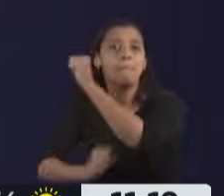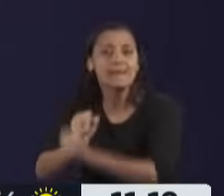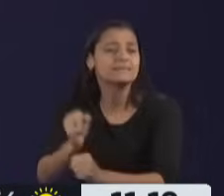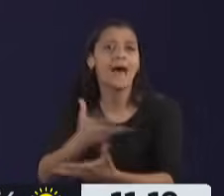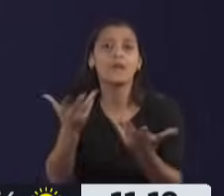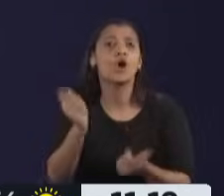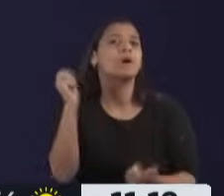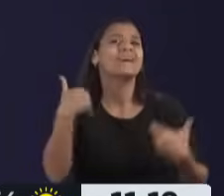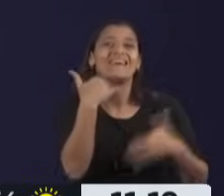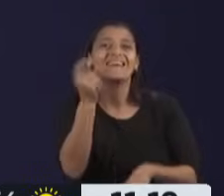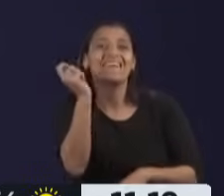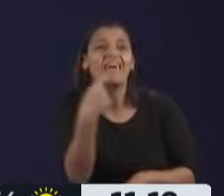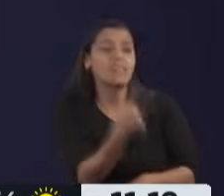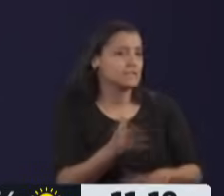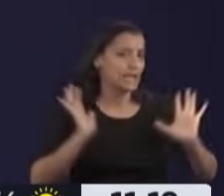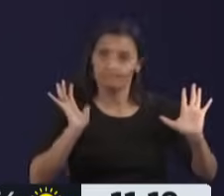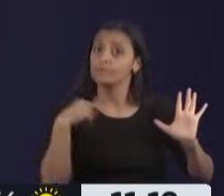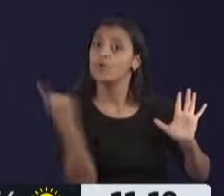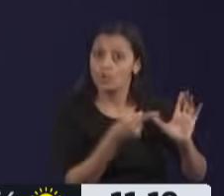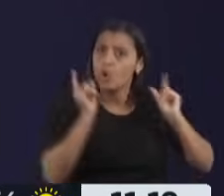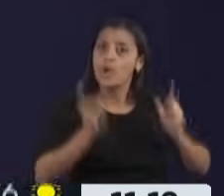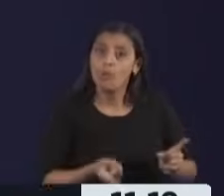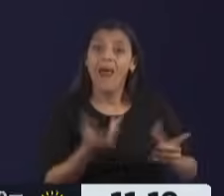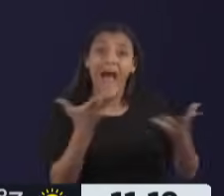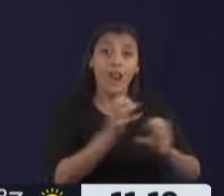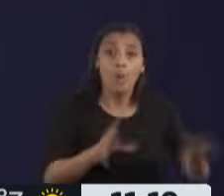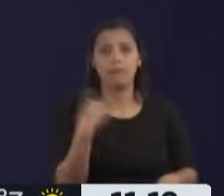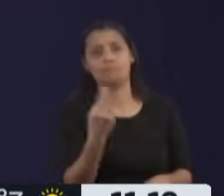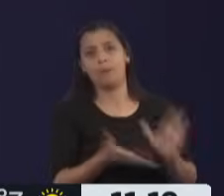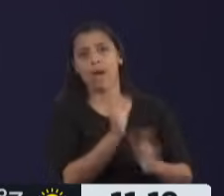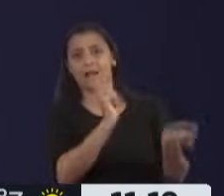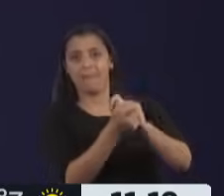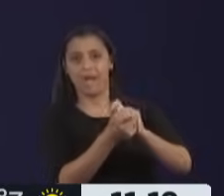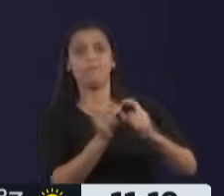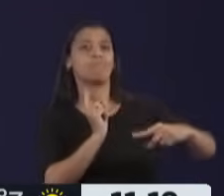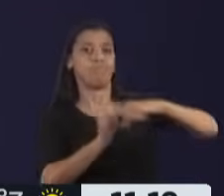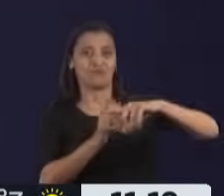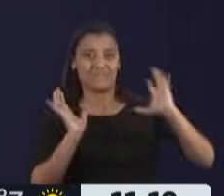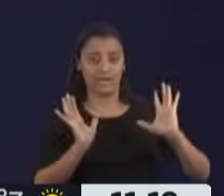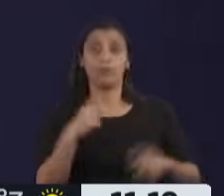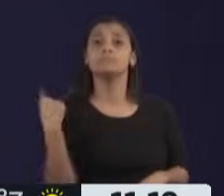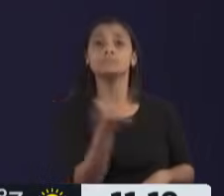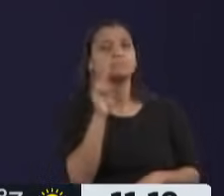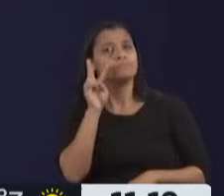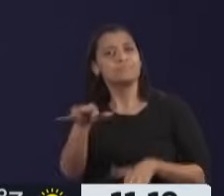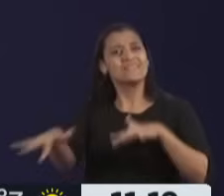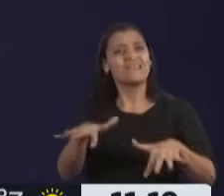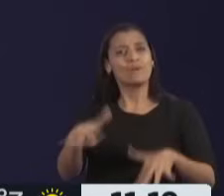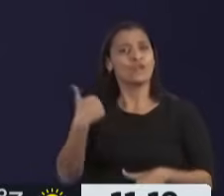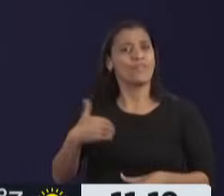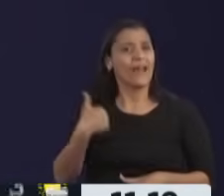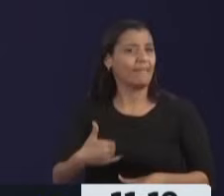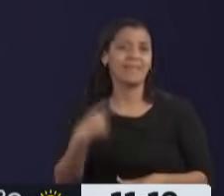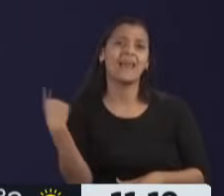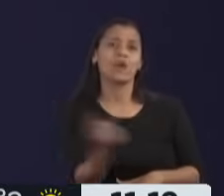otra persona. La foto de la Argentina la tenemos sin dudas más